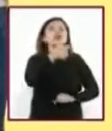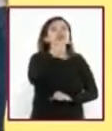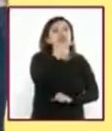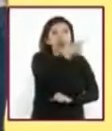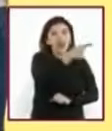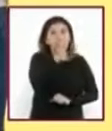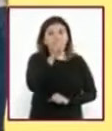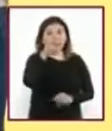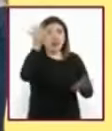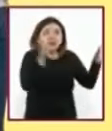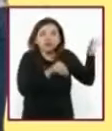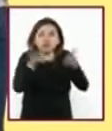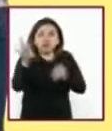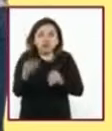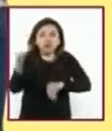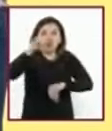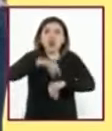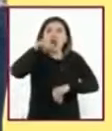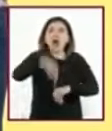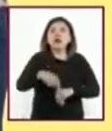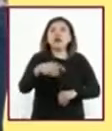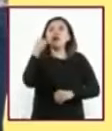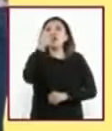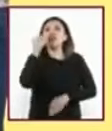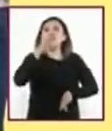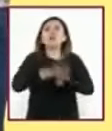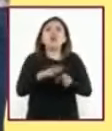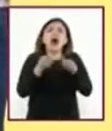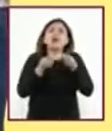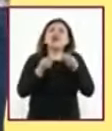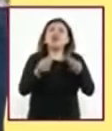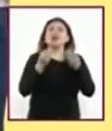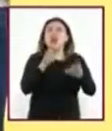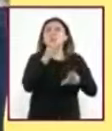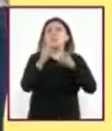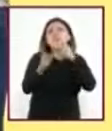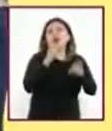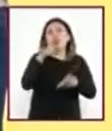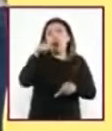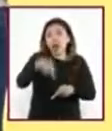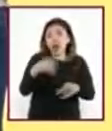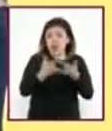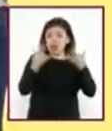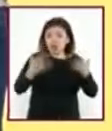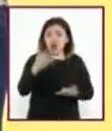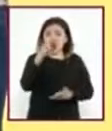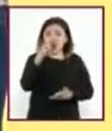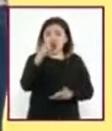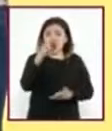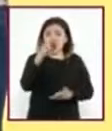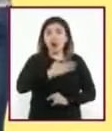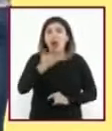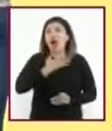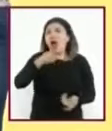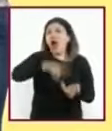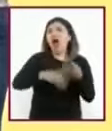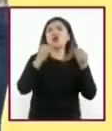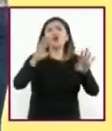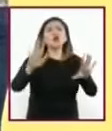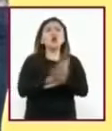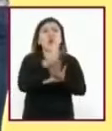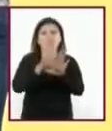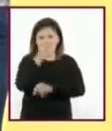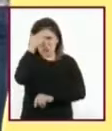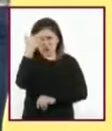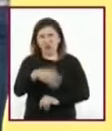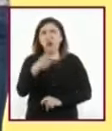enriquecido nuestro vocabulario. Además, la historia de la lengua española también está llena de otros cambios. ¿Sabían que en el siglo XVII